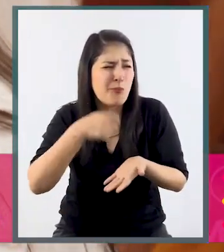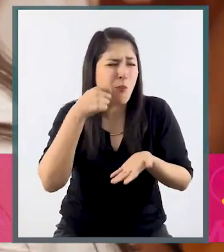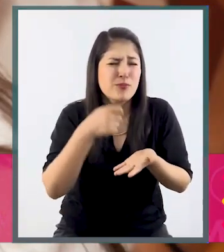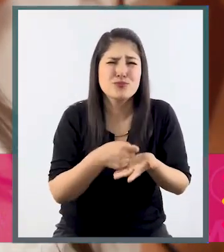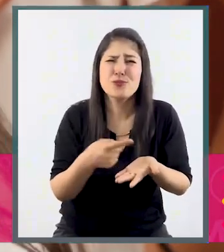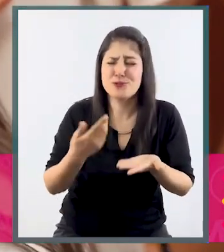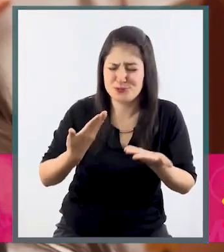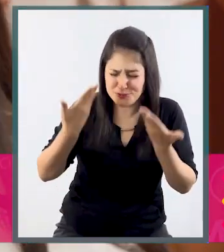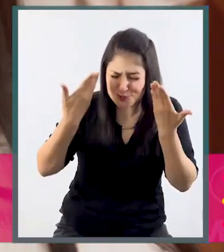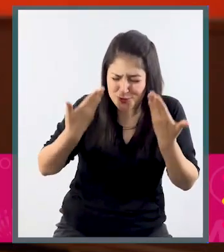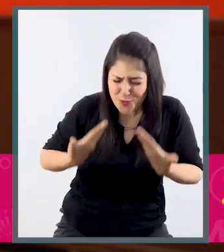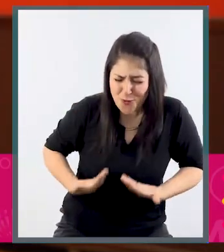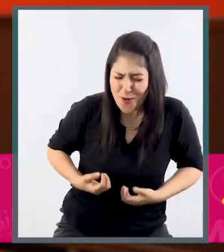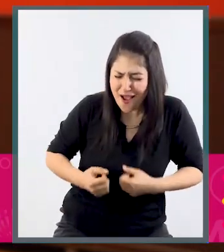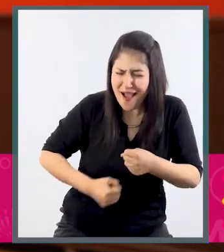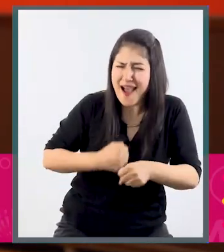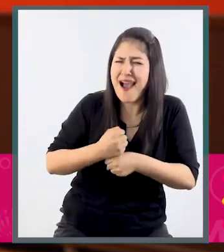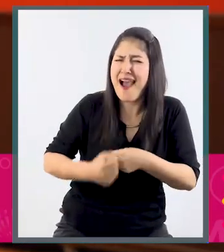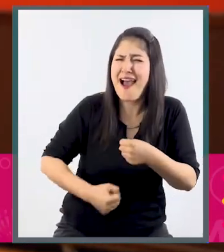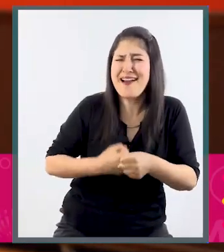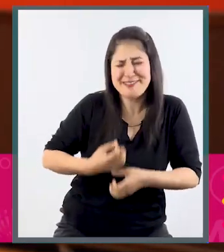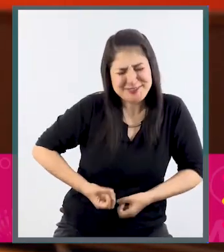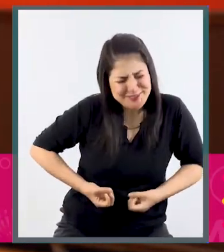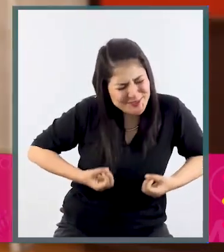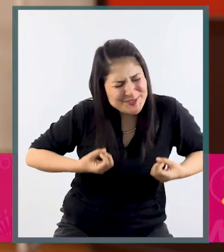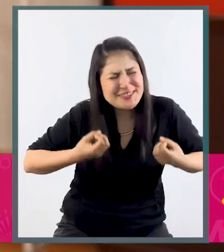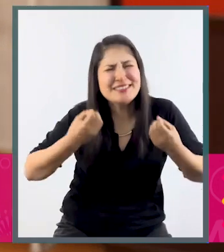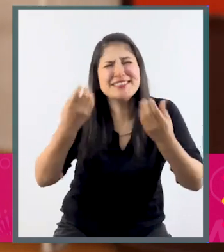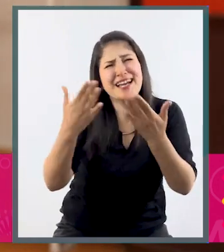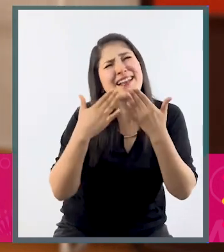Quiero darte mis años con toda mi